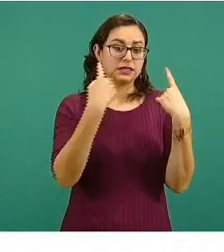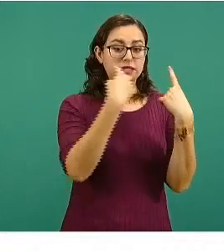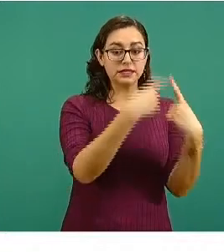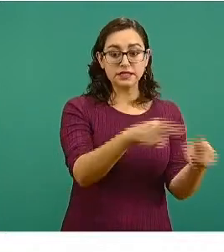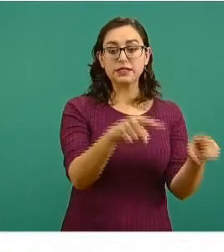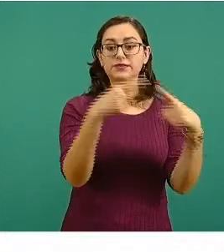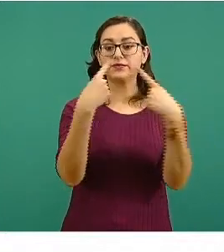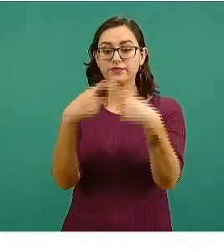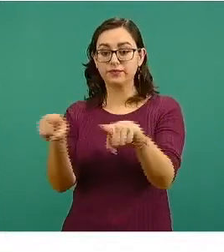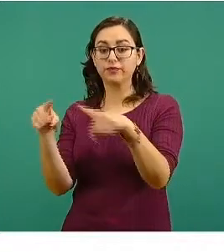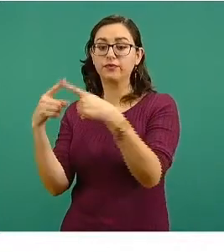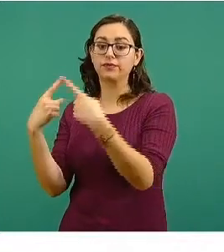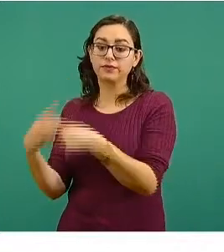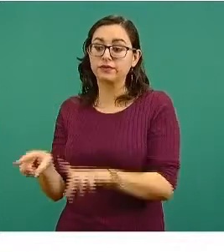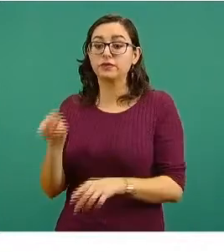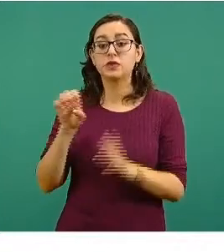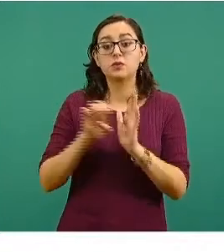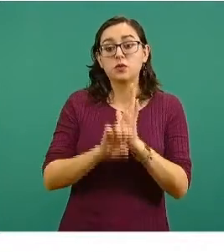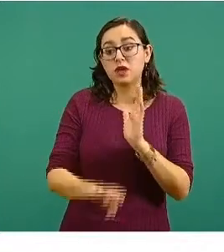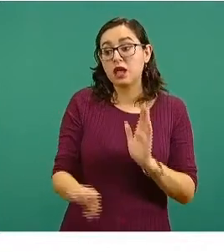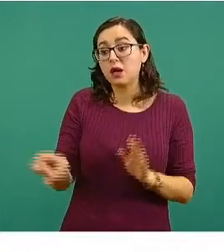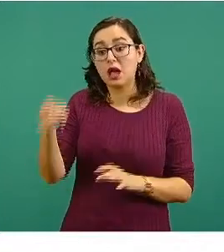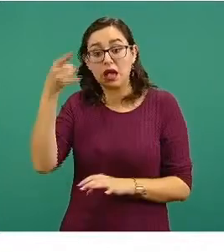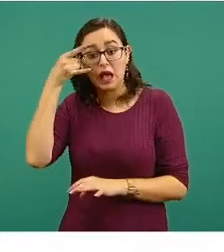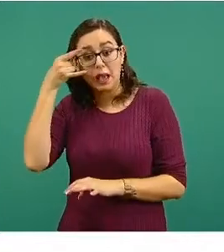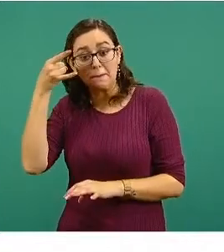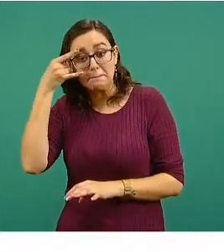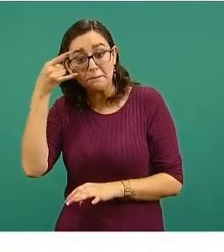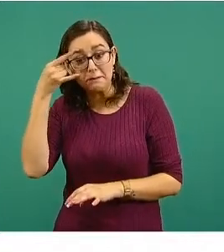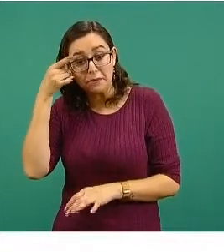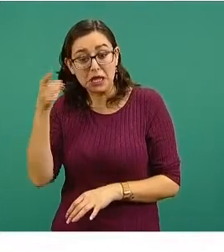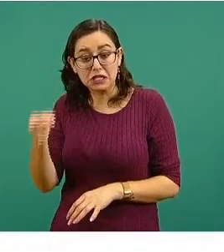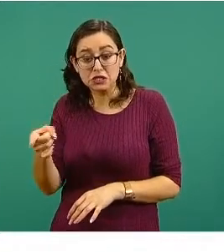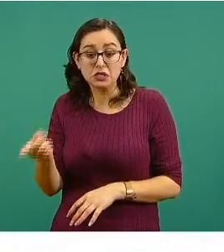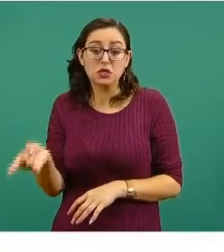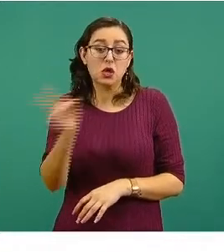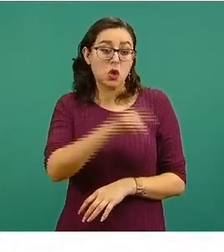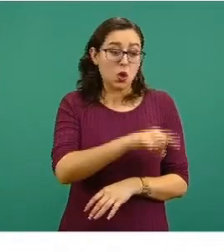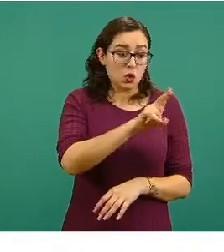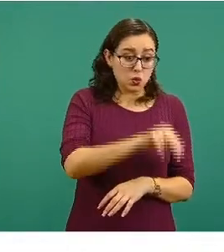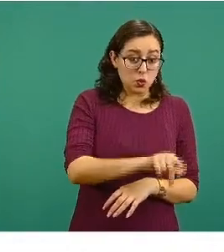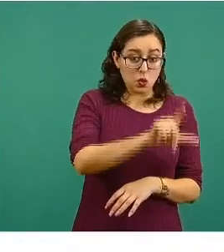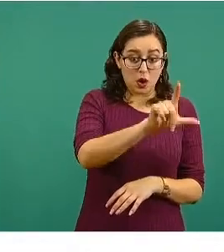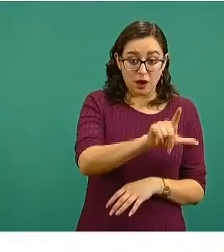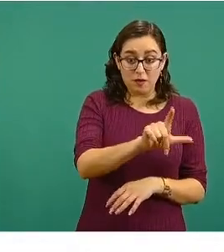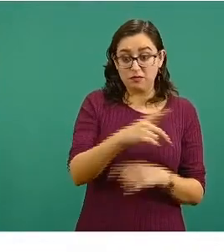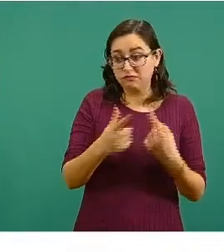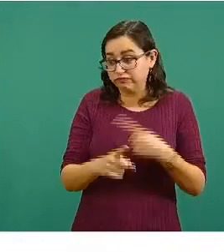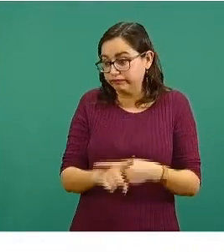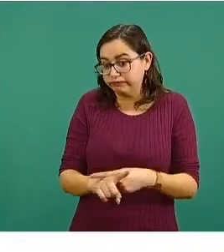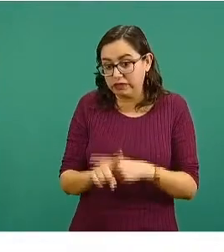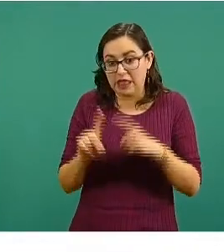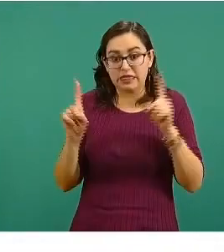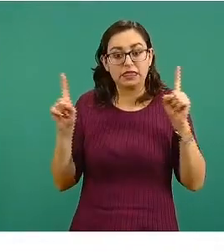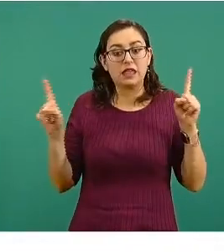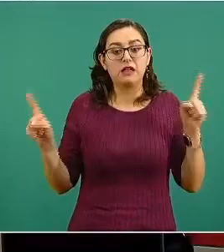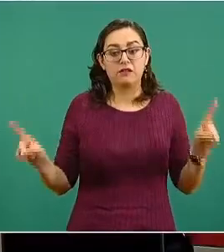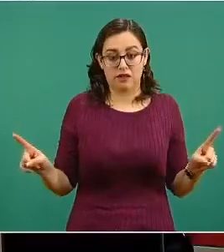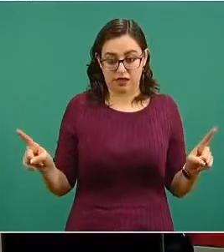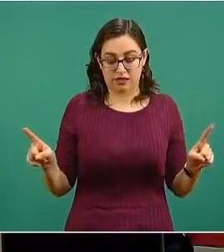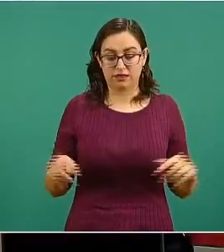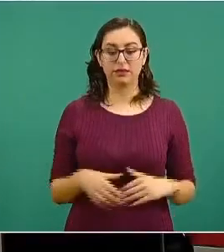semáforo, la que se tiene en Campeche que la que se tiene en Nuevo León, por poner dos simples